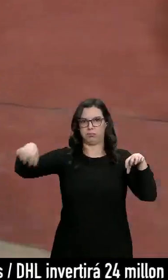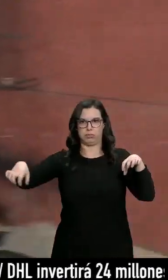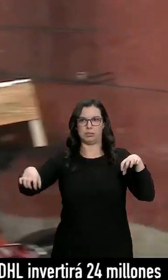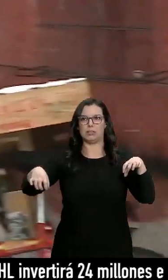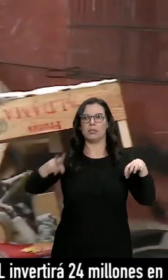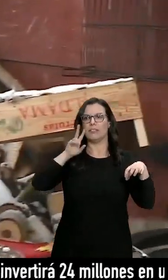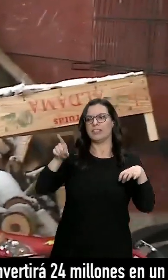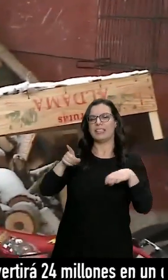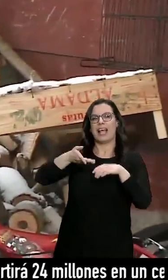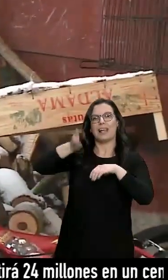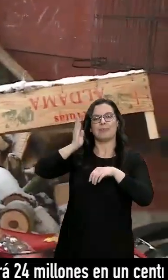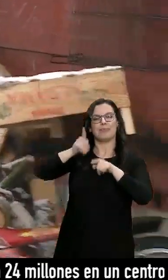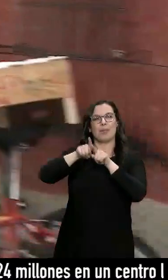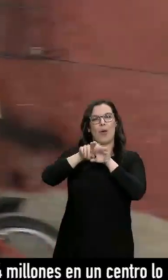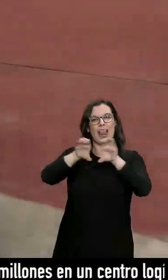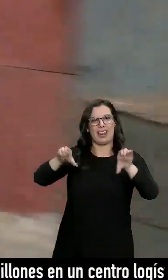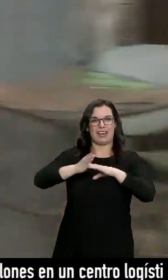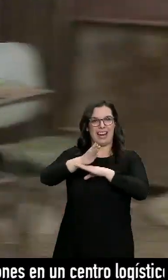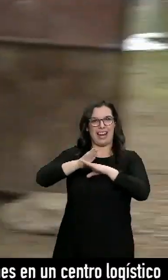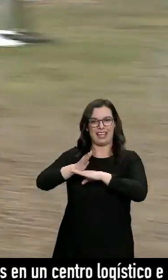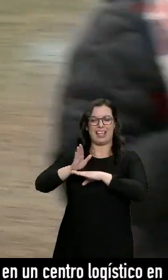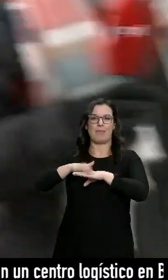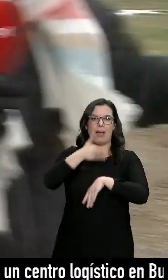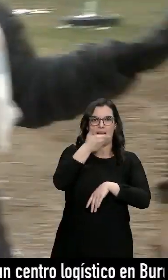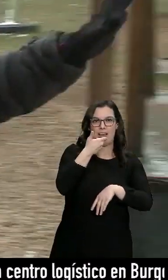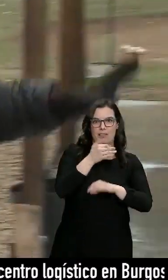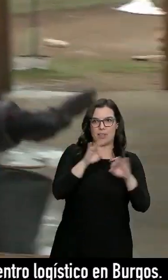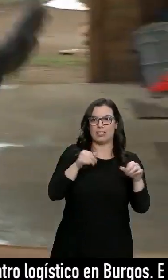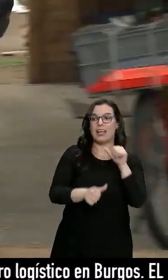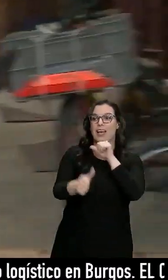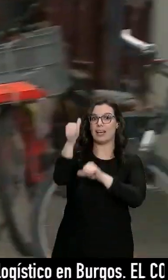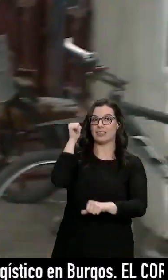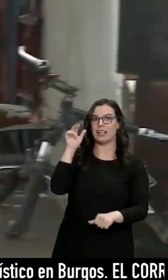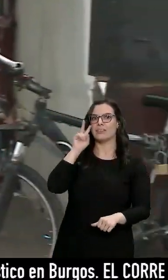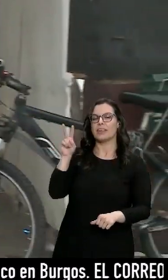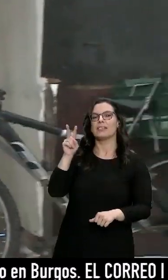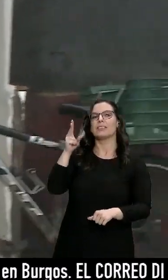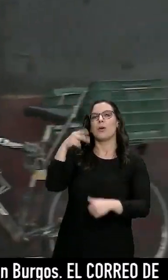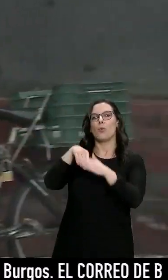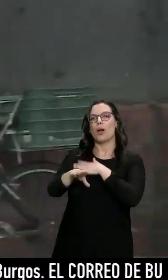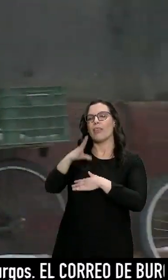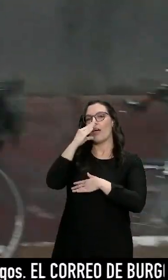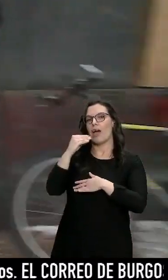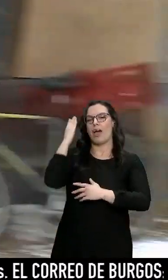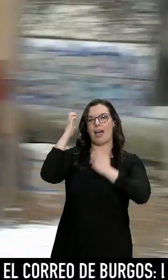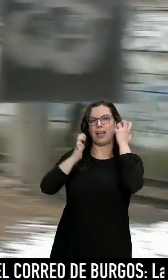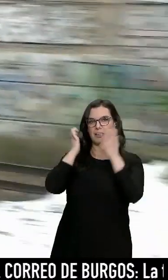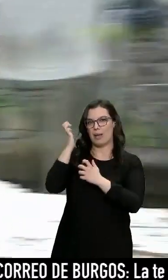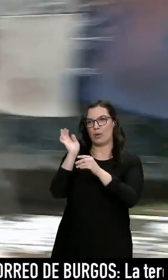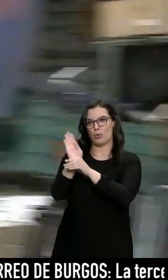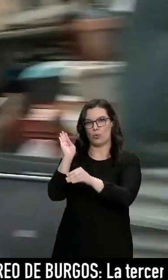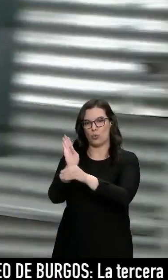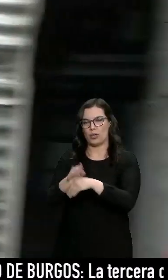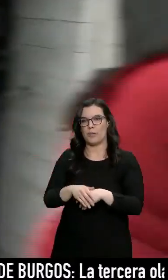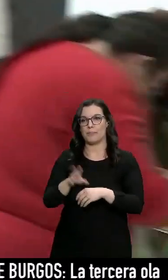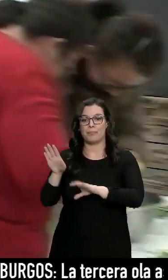aquí está la leña que utilizan para alimentar la estufa. En estas casetas de atrás es donde guardan los animales que cuidan durante el día. En esta de aquí